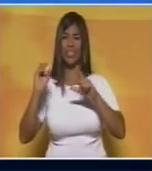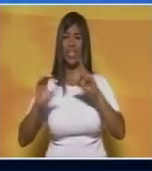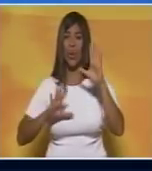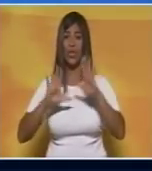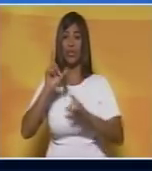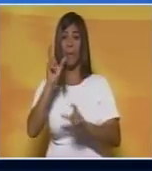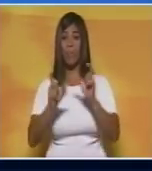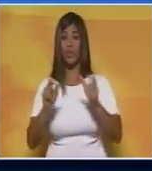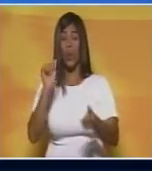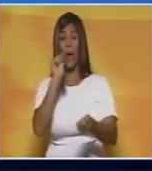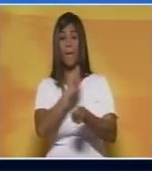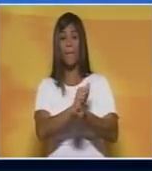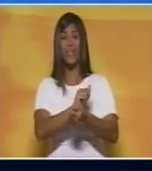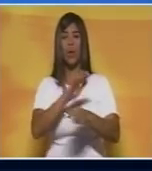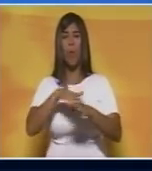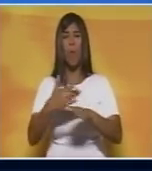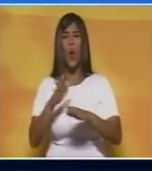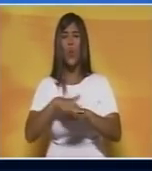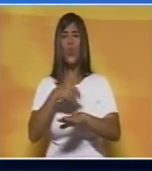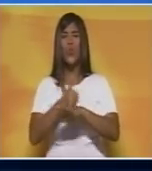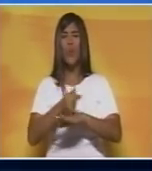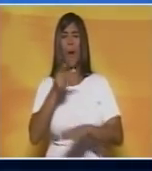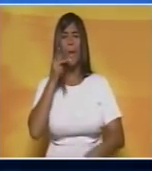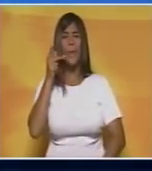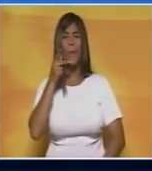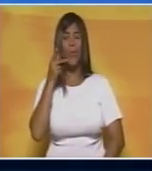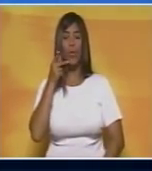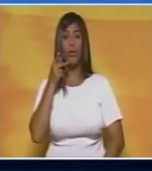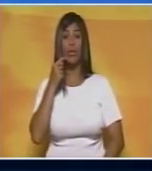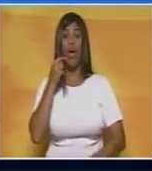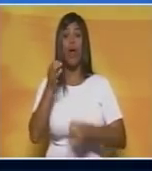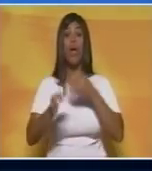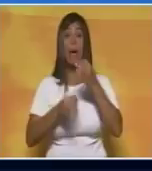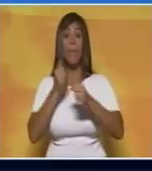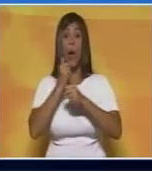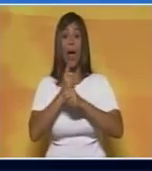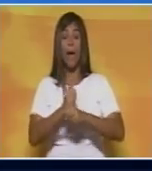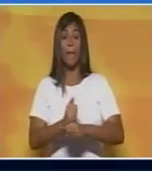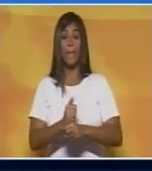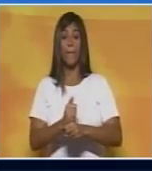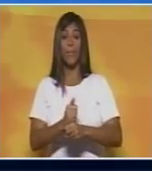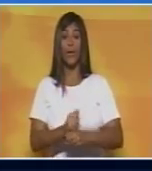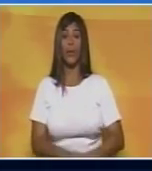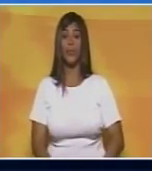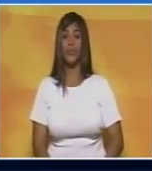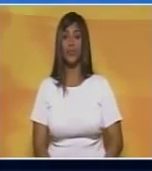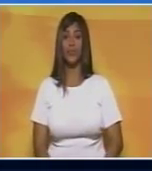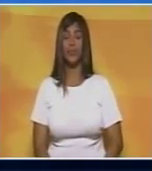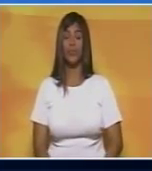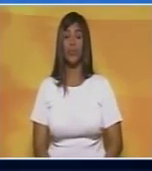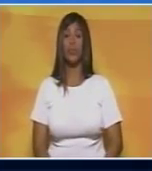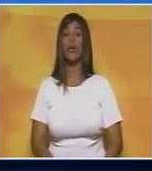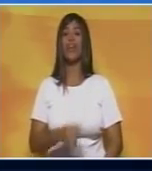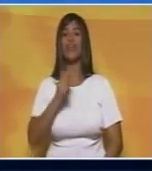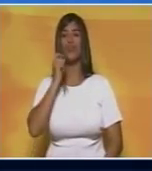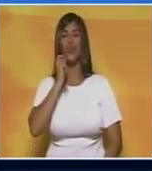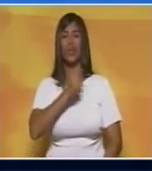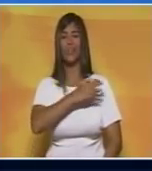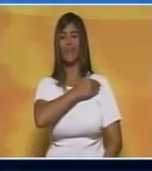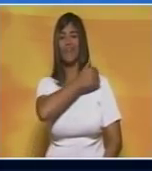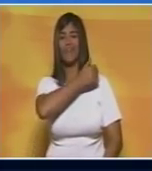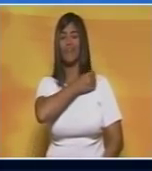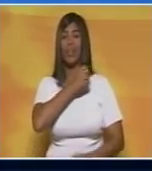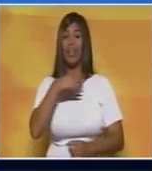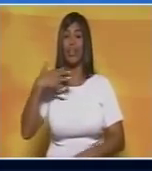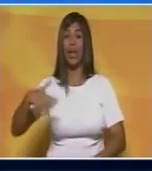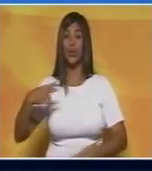715 detenidos por motivos políticos. Señaló que espera que la alta funcionaria de los derechos